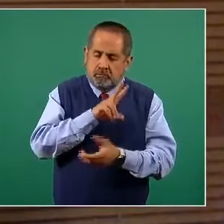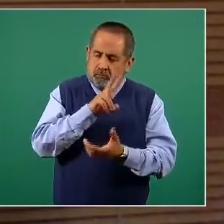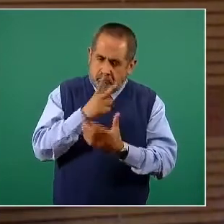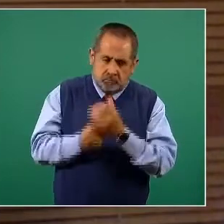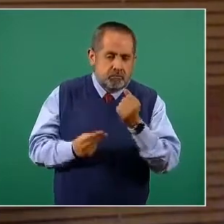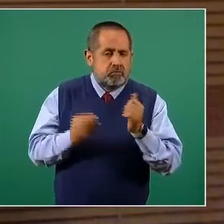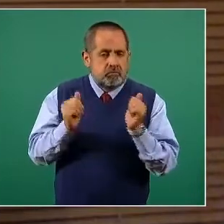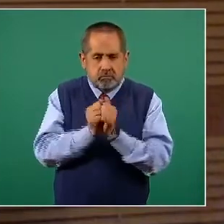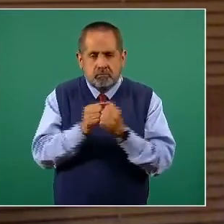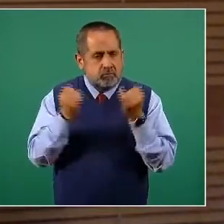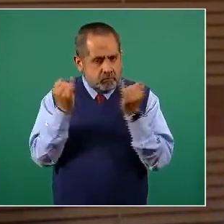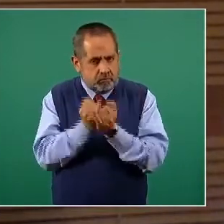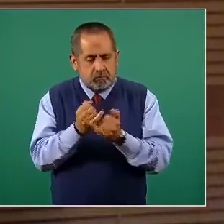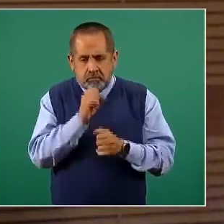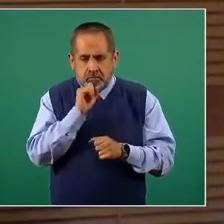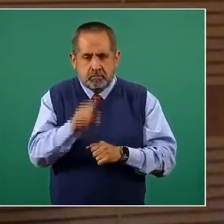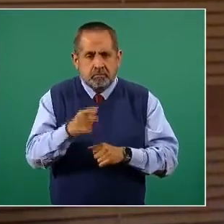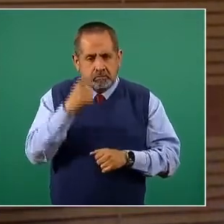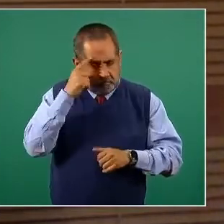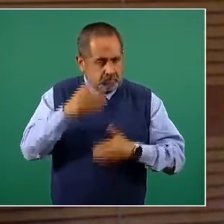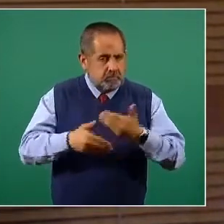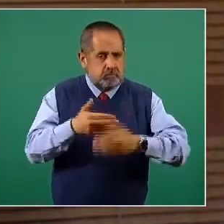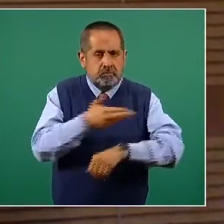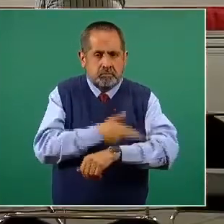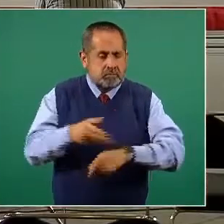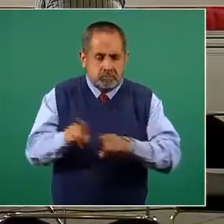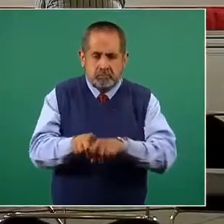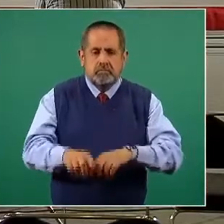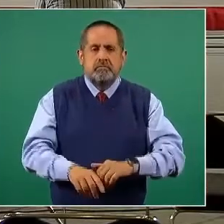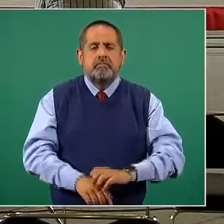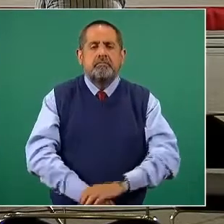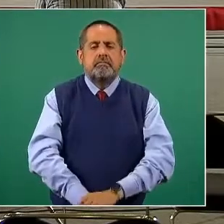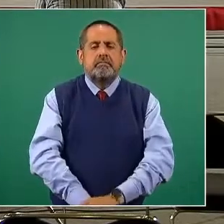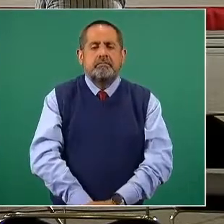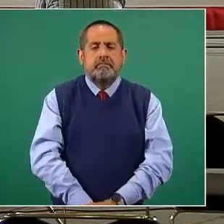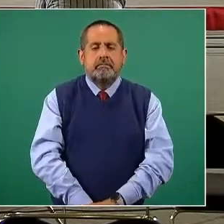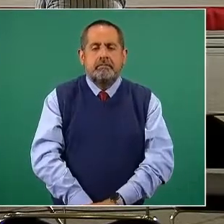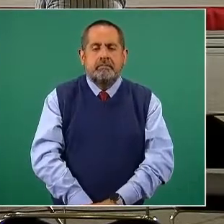el sector privado para esta cobertura.